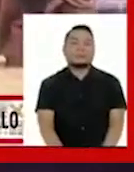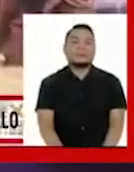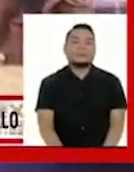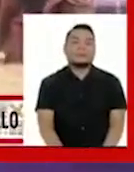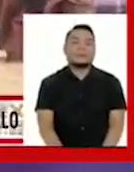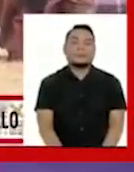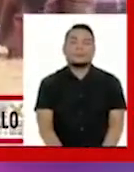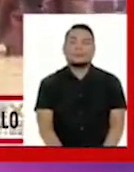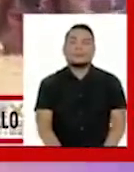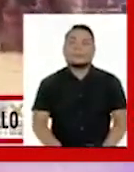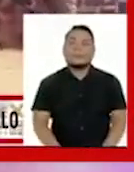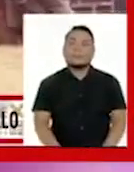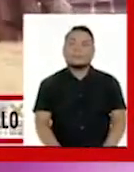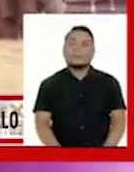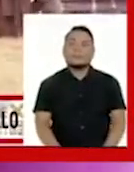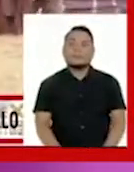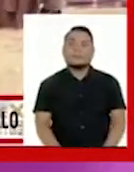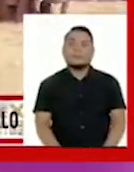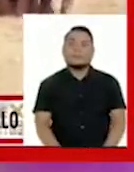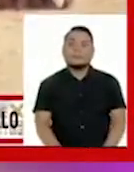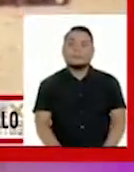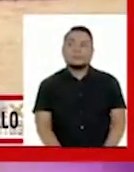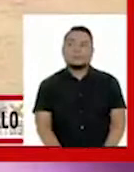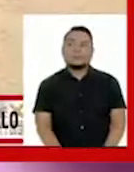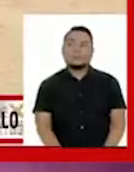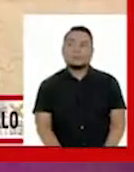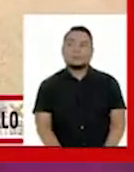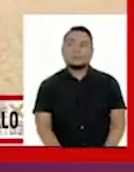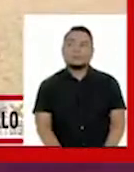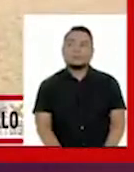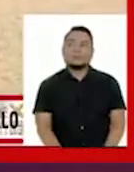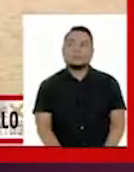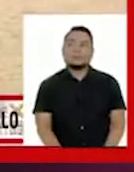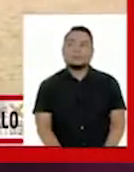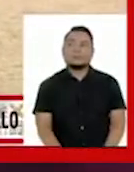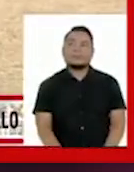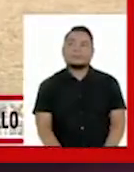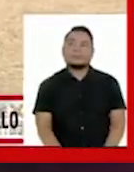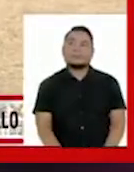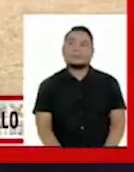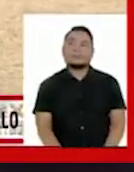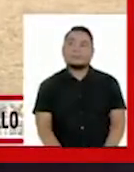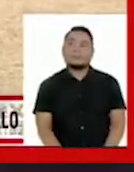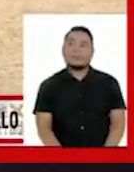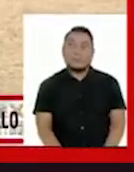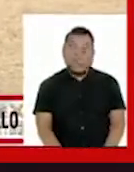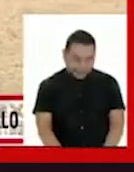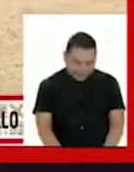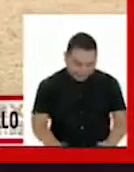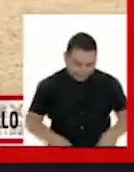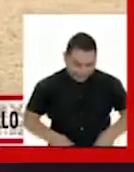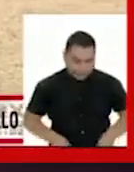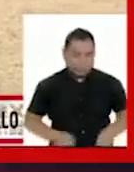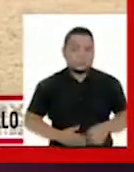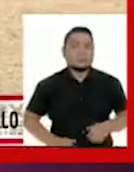país, y se dará cuenta que no tiene absolutamente ninguna relación, ni siquiera un mínimo de apoyo, que es lo que se le acusa,